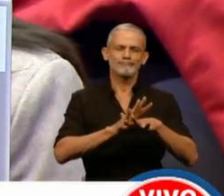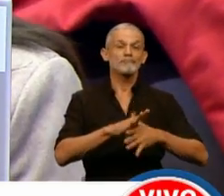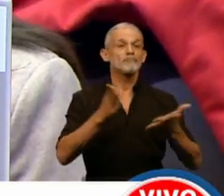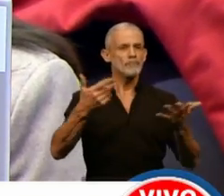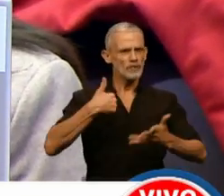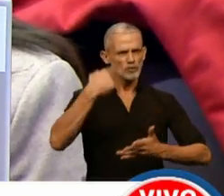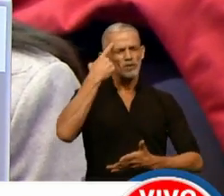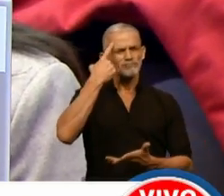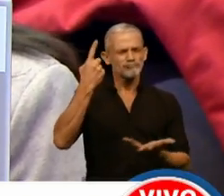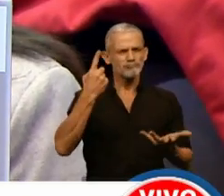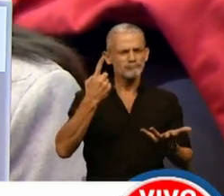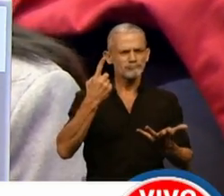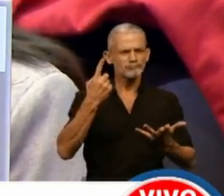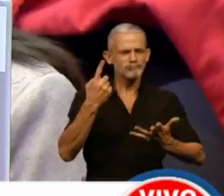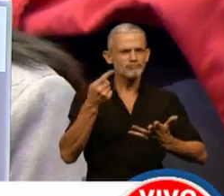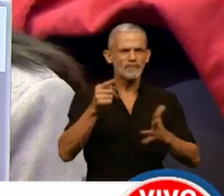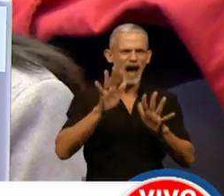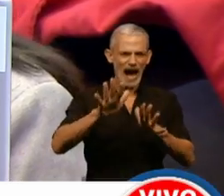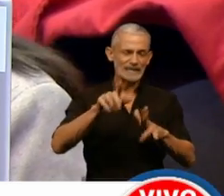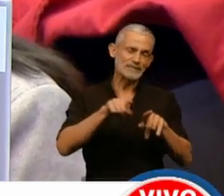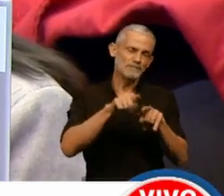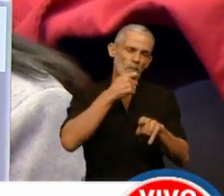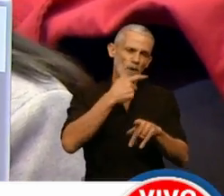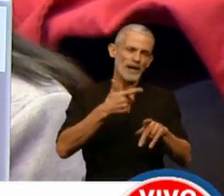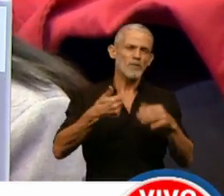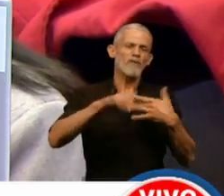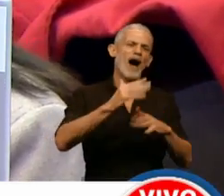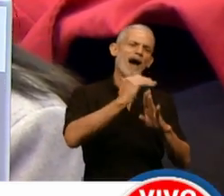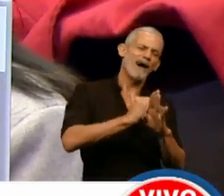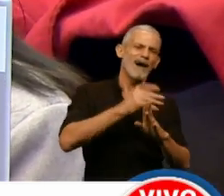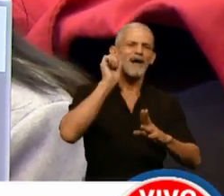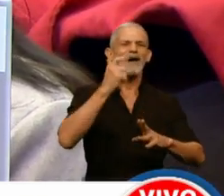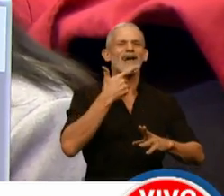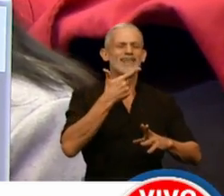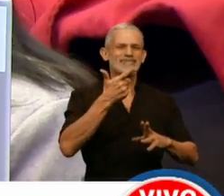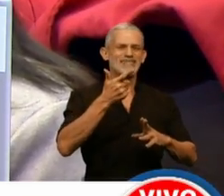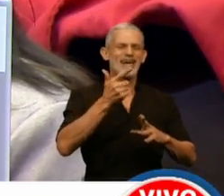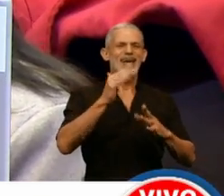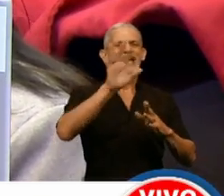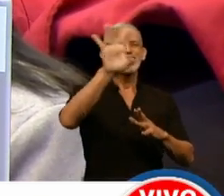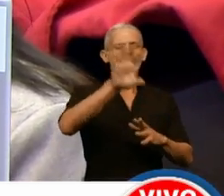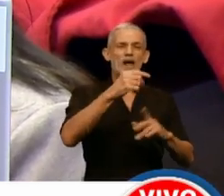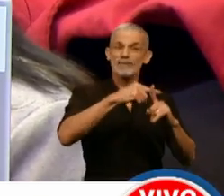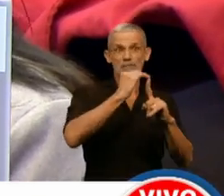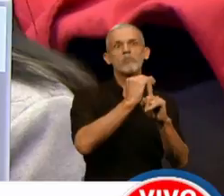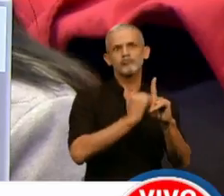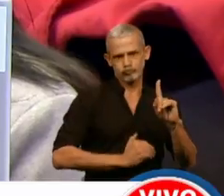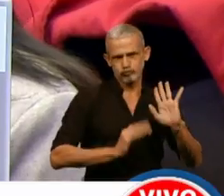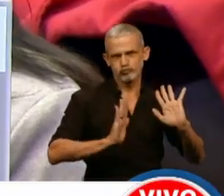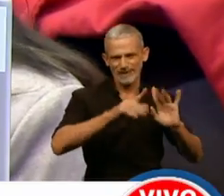yo me pregunto que así como se va a subsidiar a las provincias que tienen temperaturas muy bajas